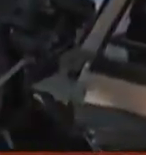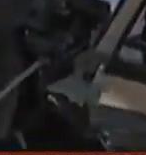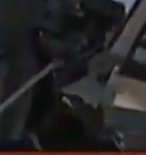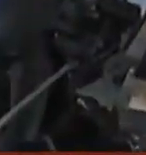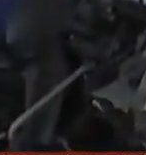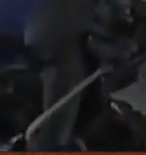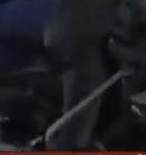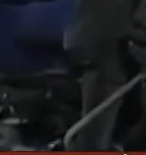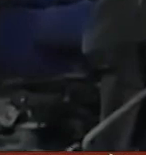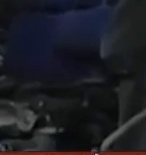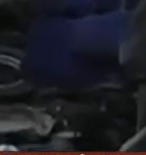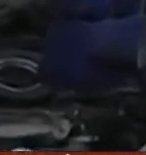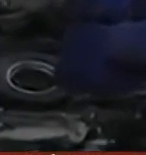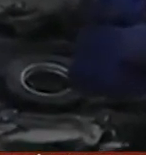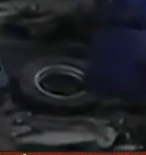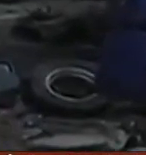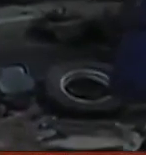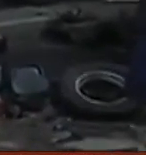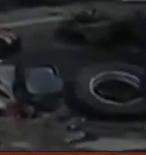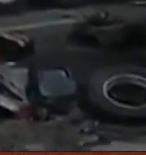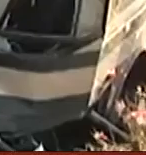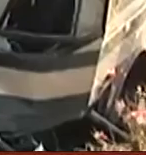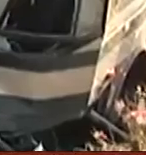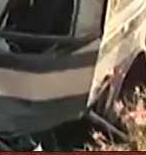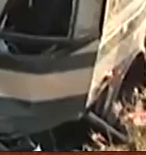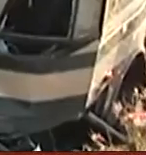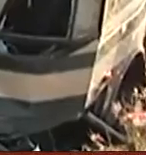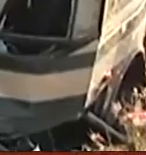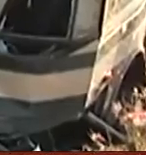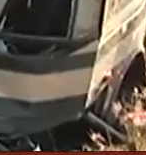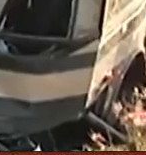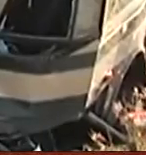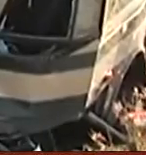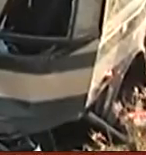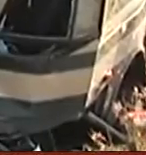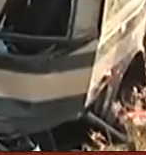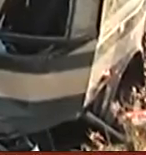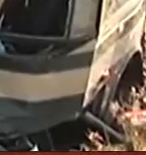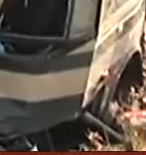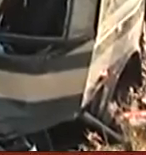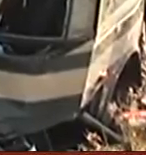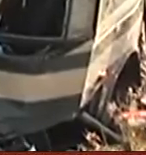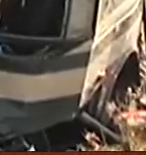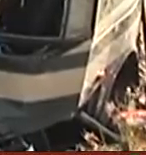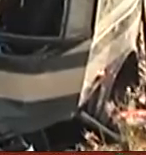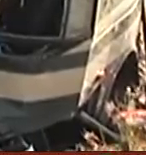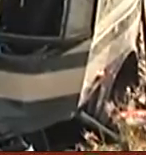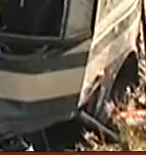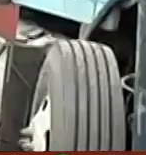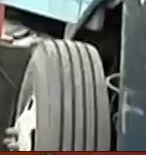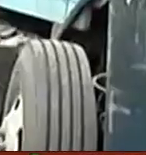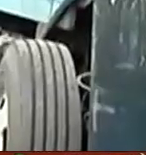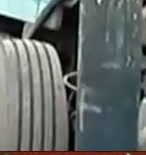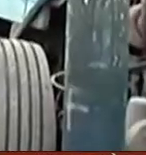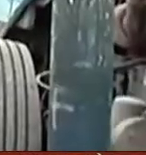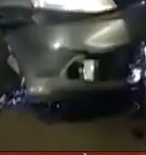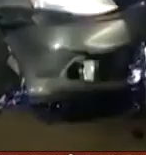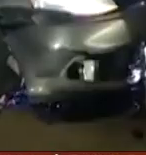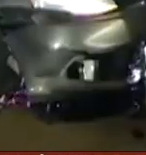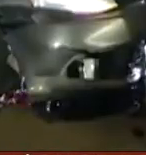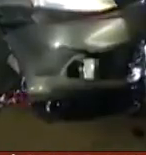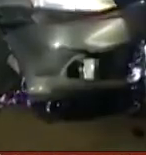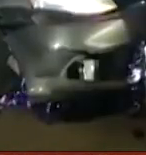envía la información al móvil y se planea que en un futuro no muy lejano el sistema se conecte además con los